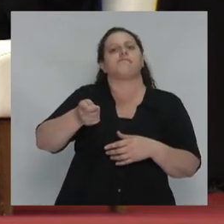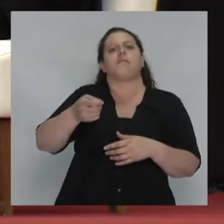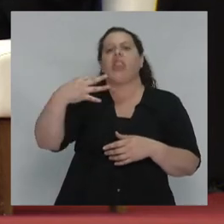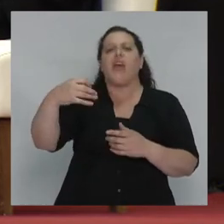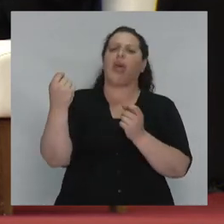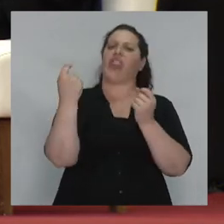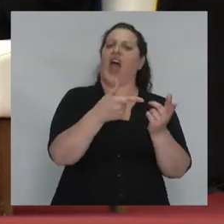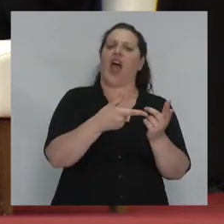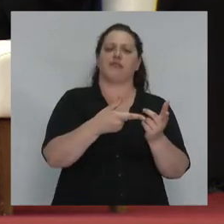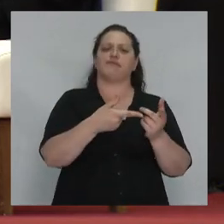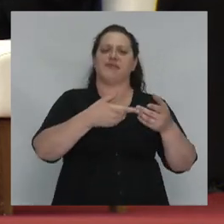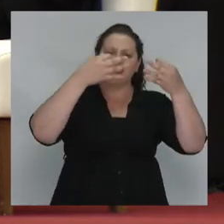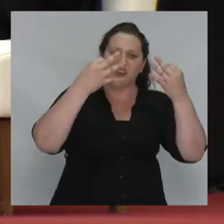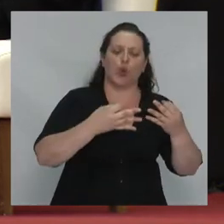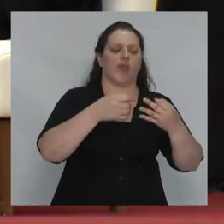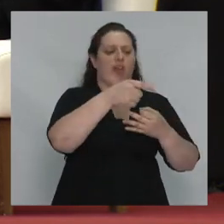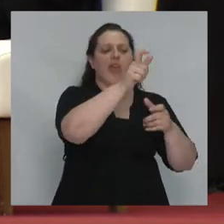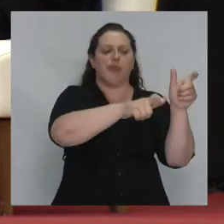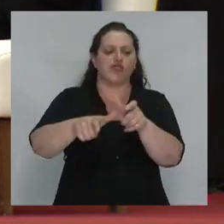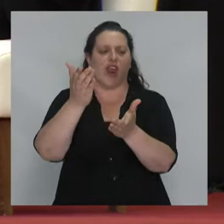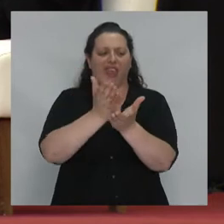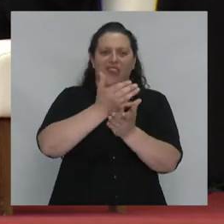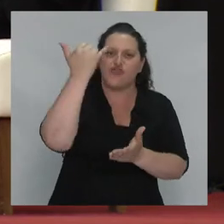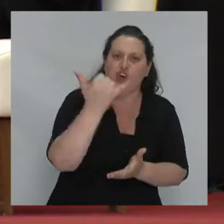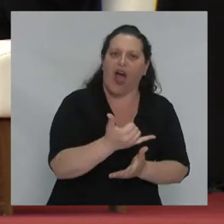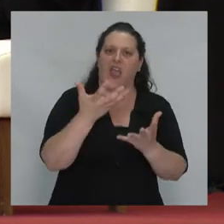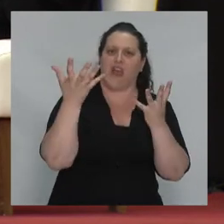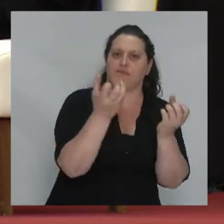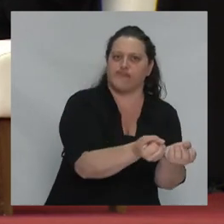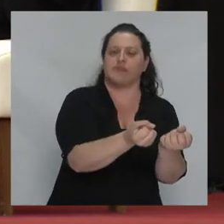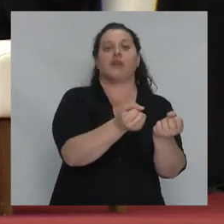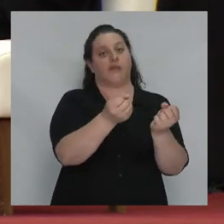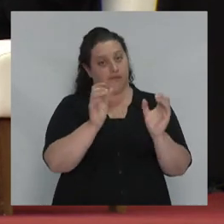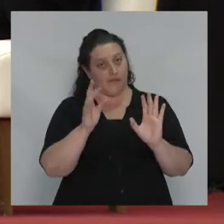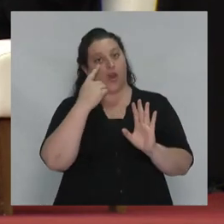derecho a la gente a tener derechos, pero entendamos que